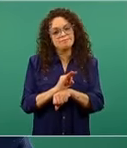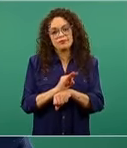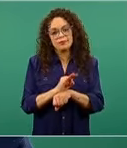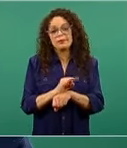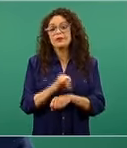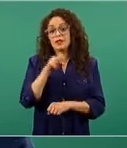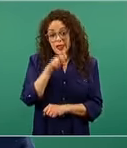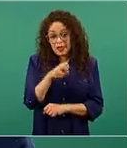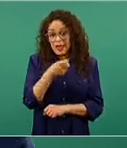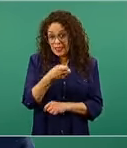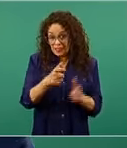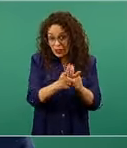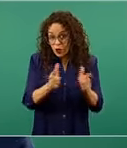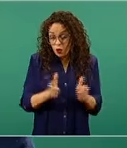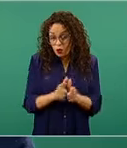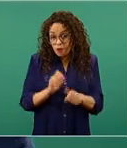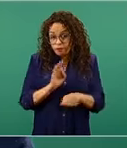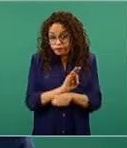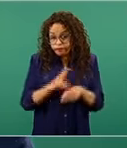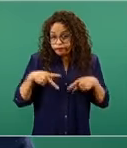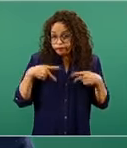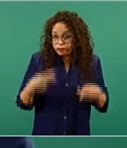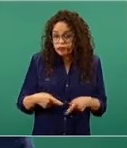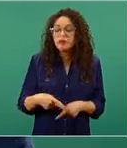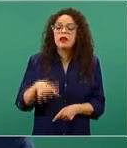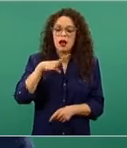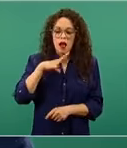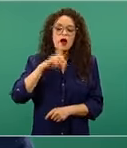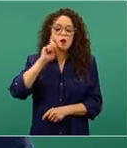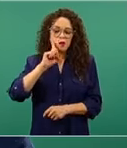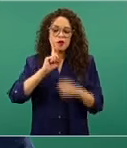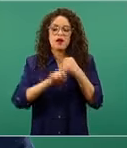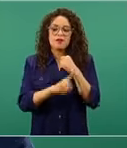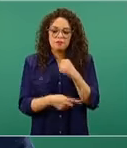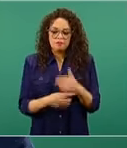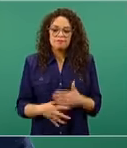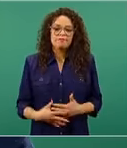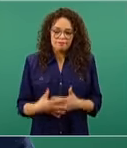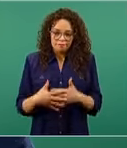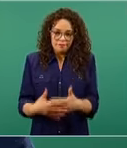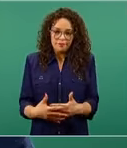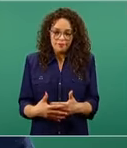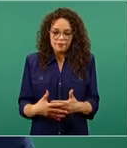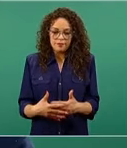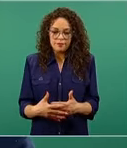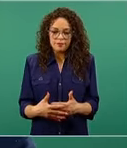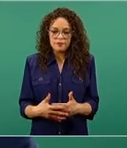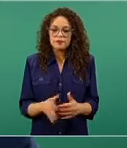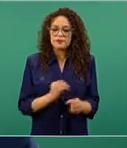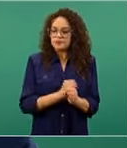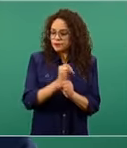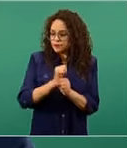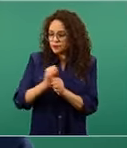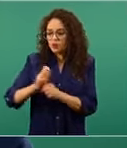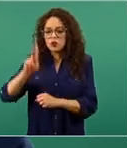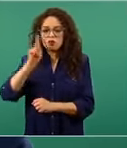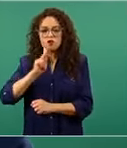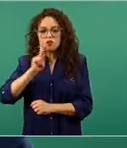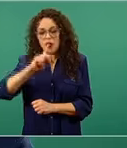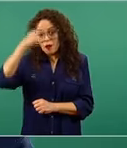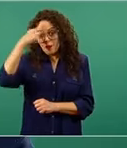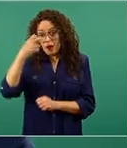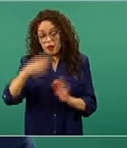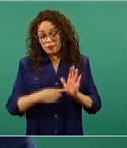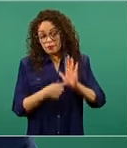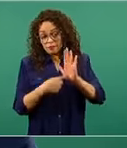mujeres embarazadas. Entonces, los ensayos clínicos que hasta el momento se generaron para demostrar la